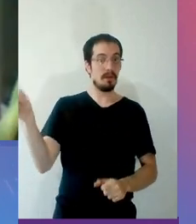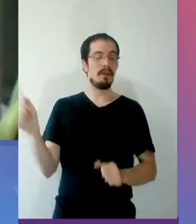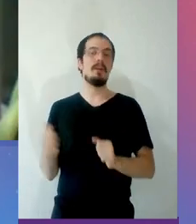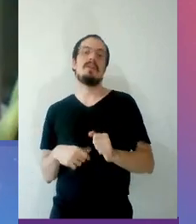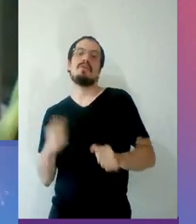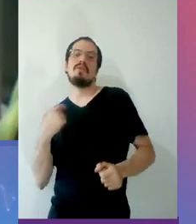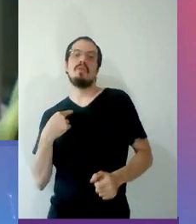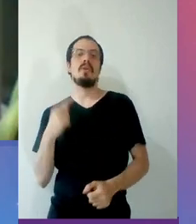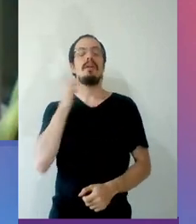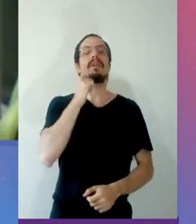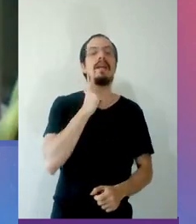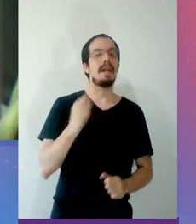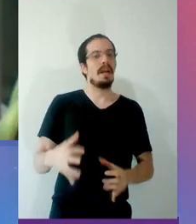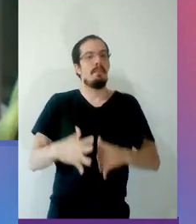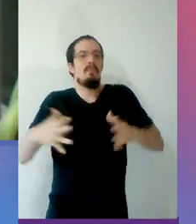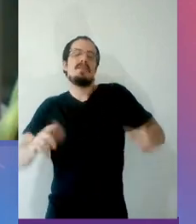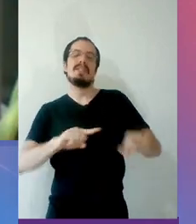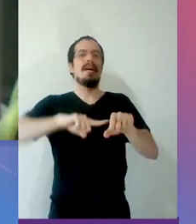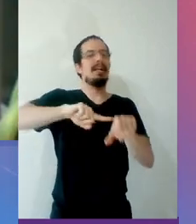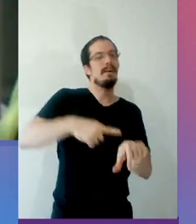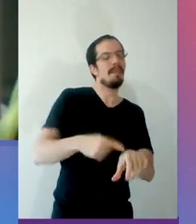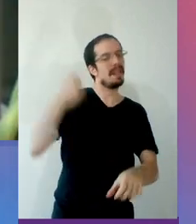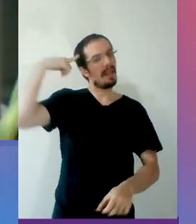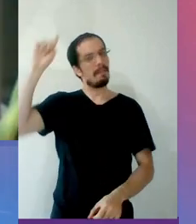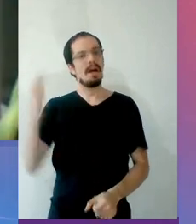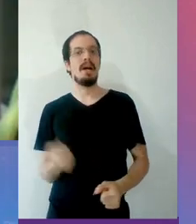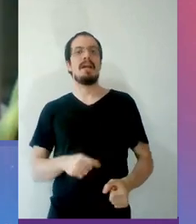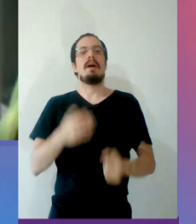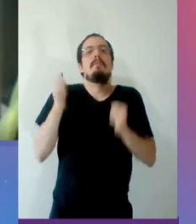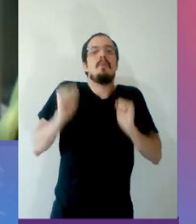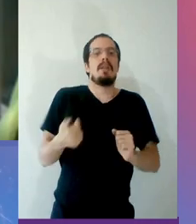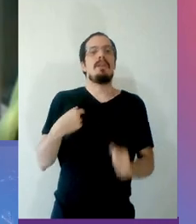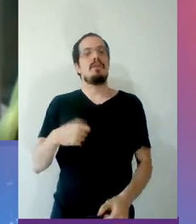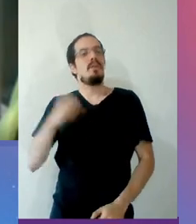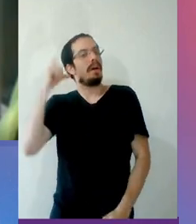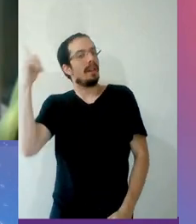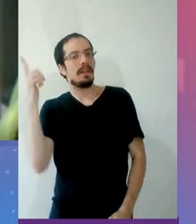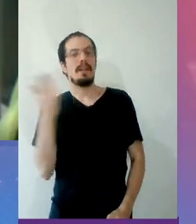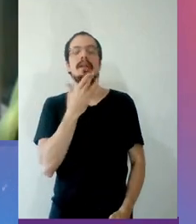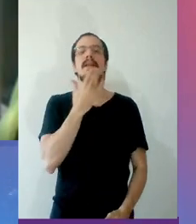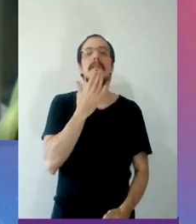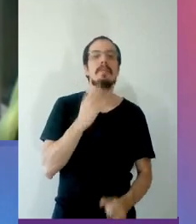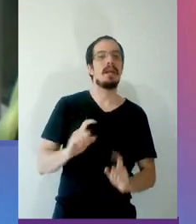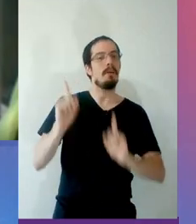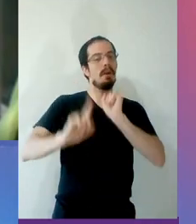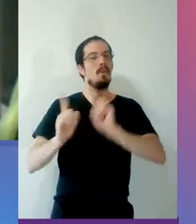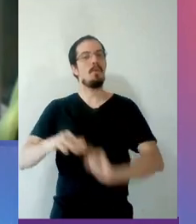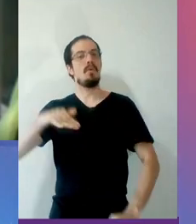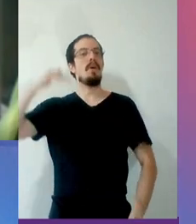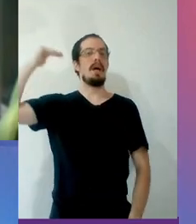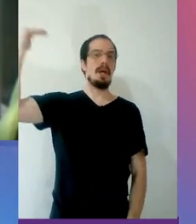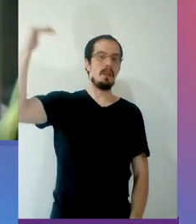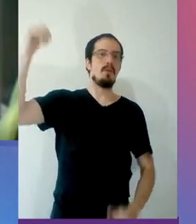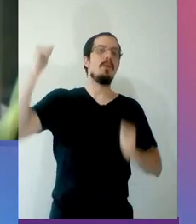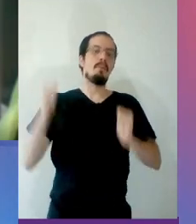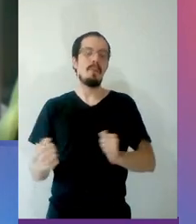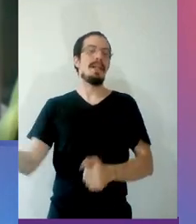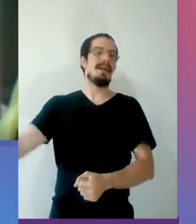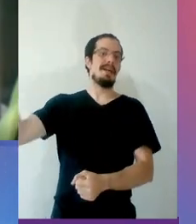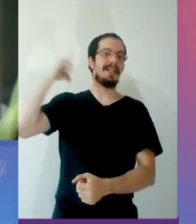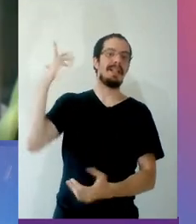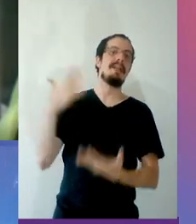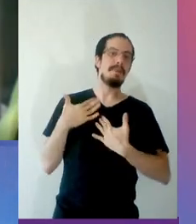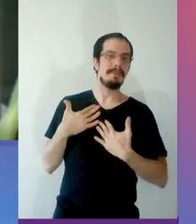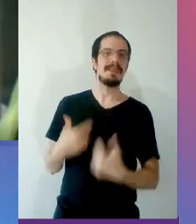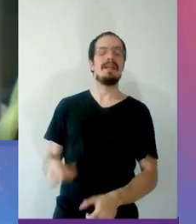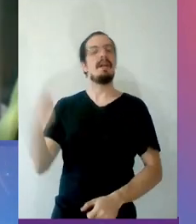esta herramienta para poder hacerme entender, que el adulto me entienda correctamente y que el adulto finalmente pueda